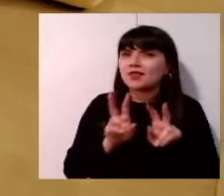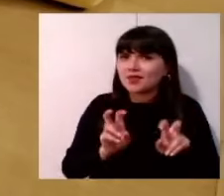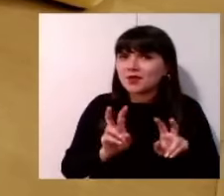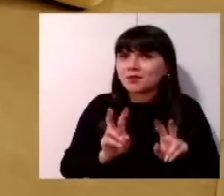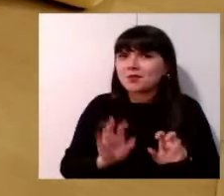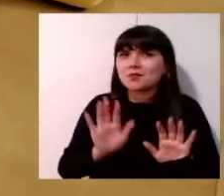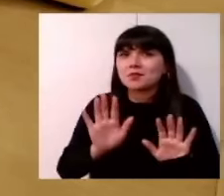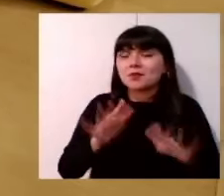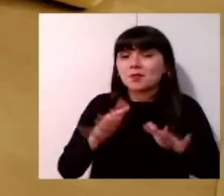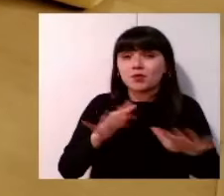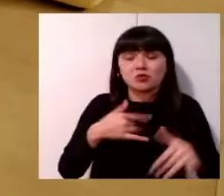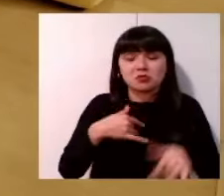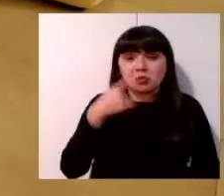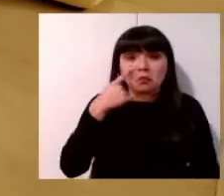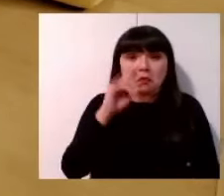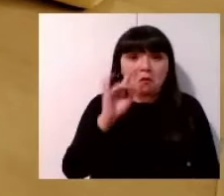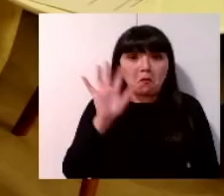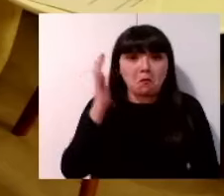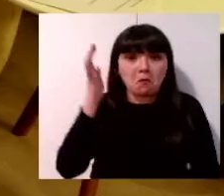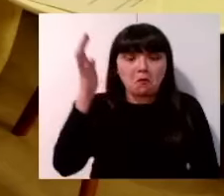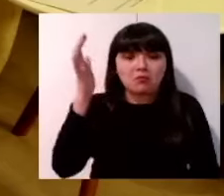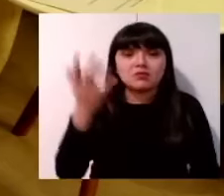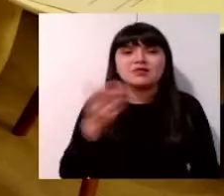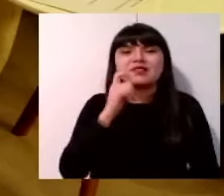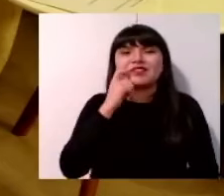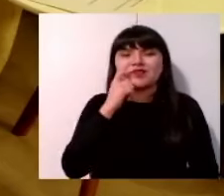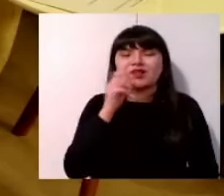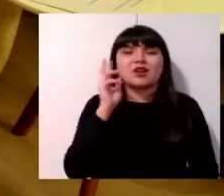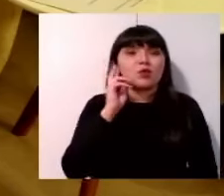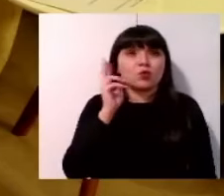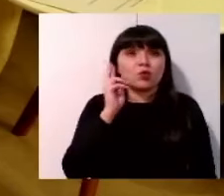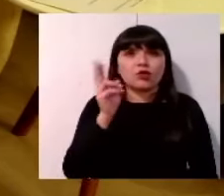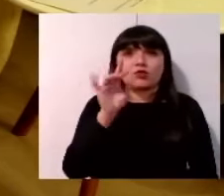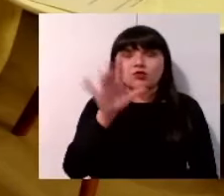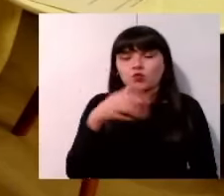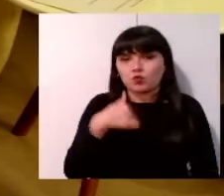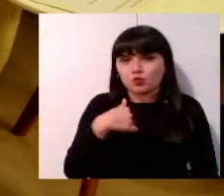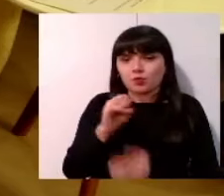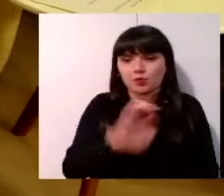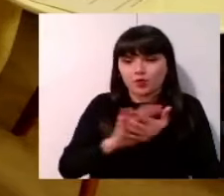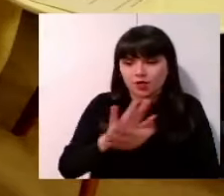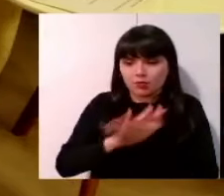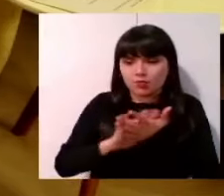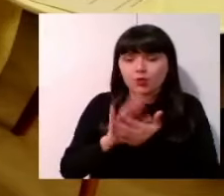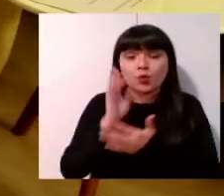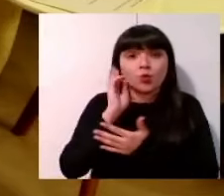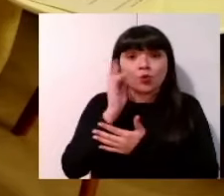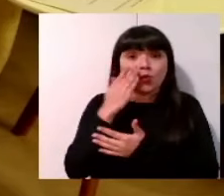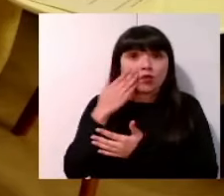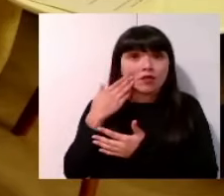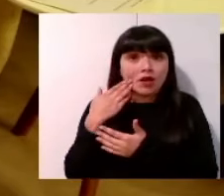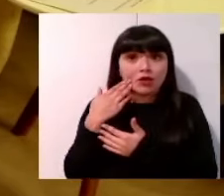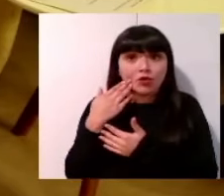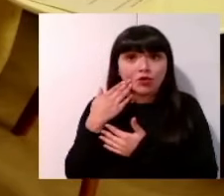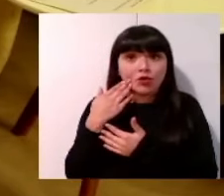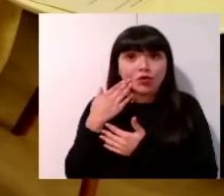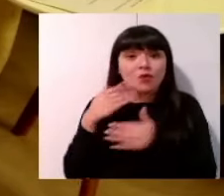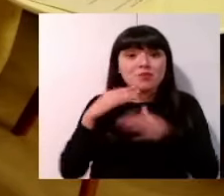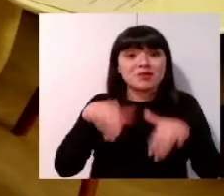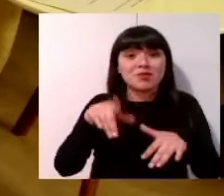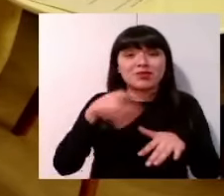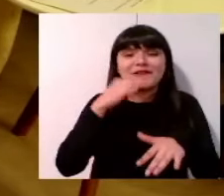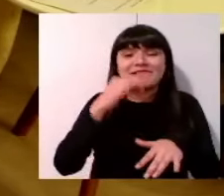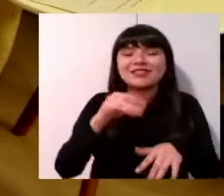conocía, entonces para entender bien, eso es cuando, por ejemplo, el ruido blanco, cuando te ponen típico de que te dicen, no, ponle la música,